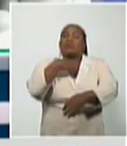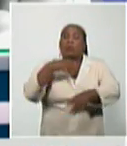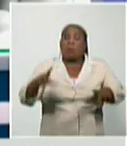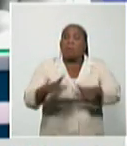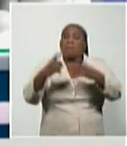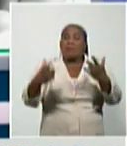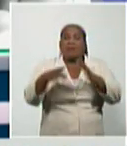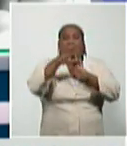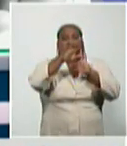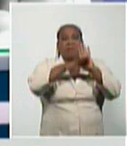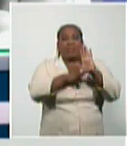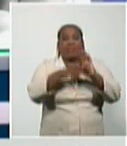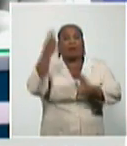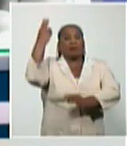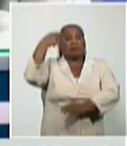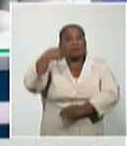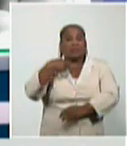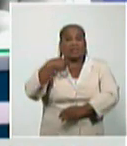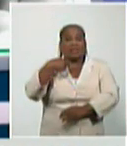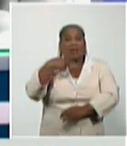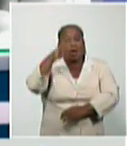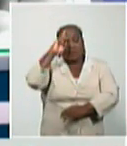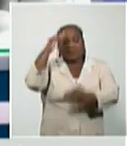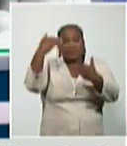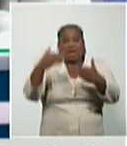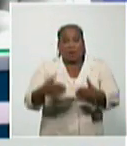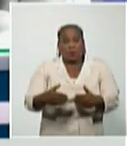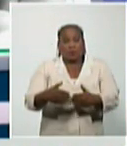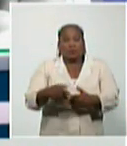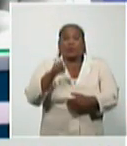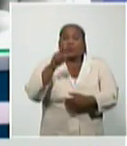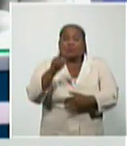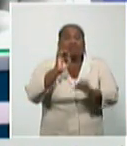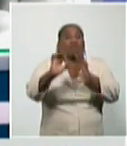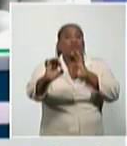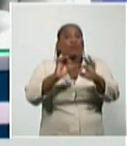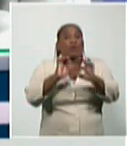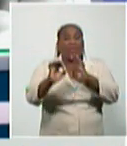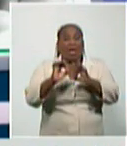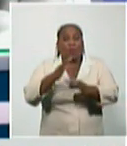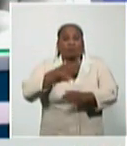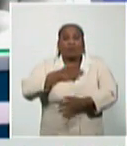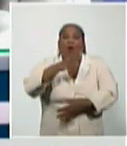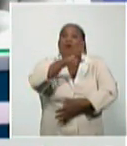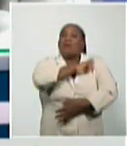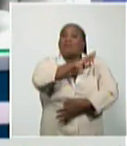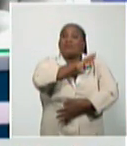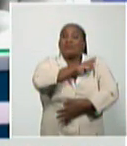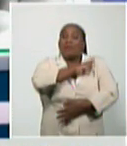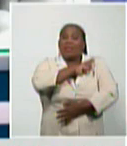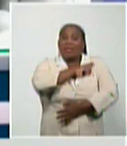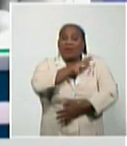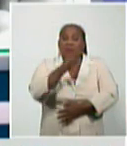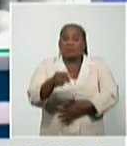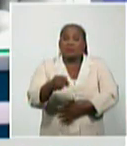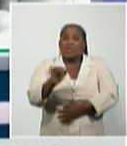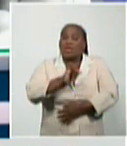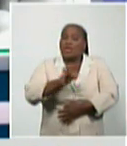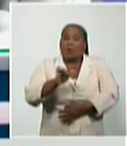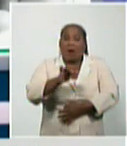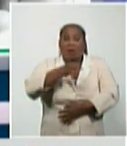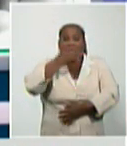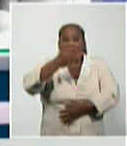indica siempre la autoridad sanitaria, actuar con cautela, con autorresponsabilidad, como siempre lo ha señalado también